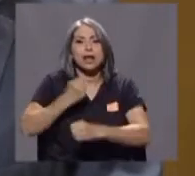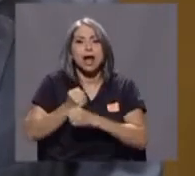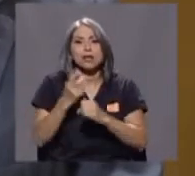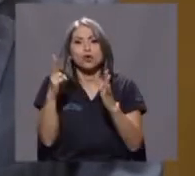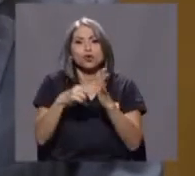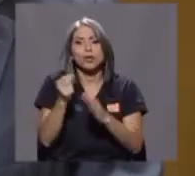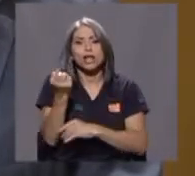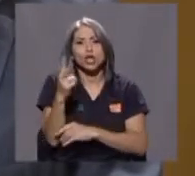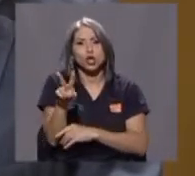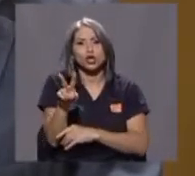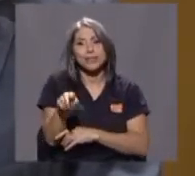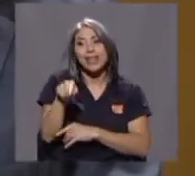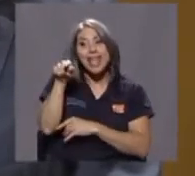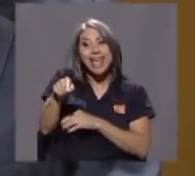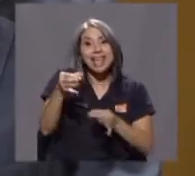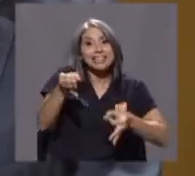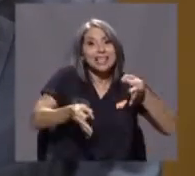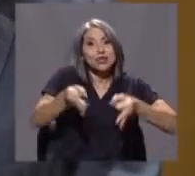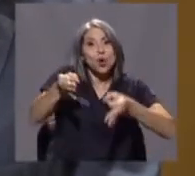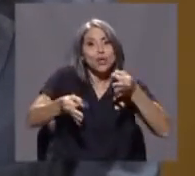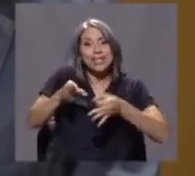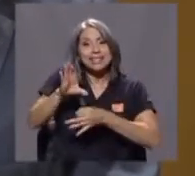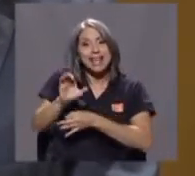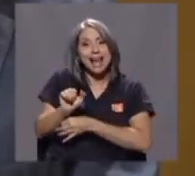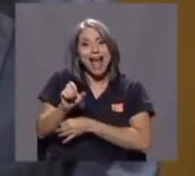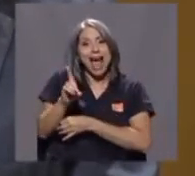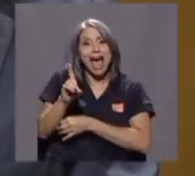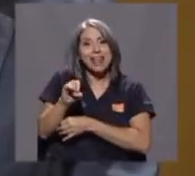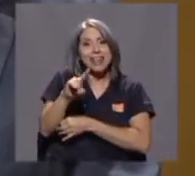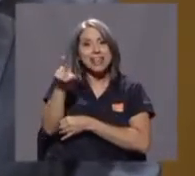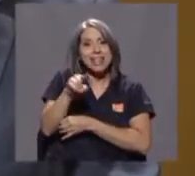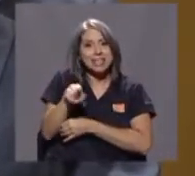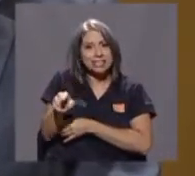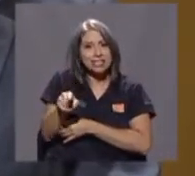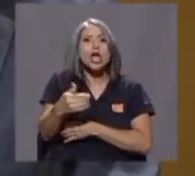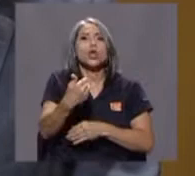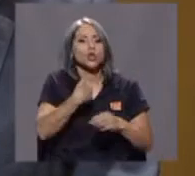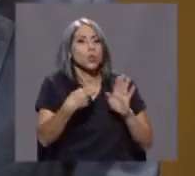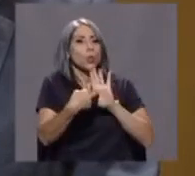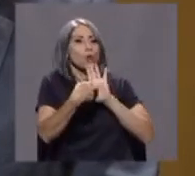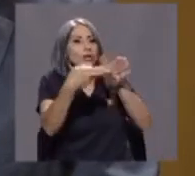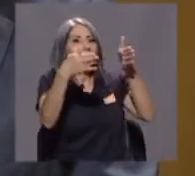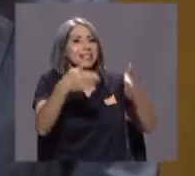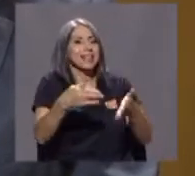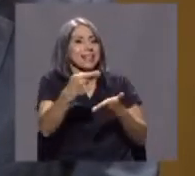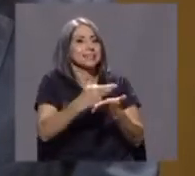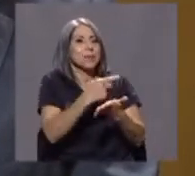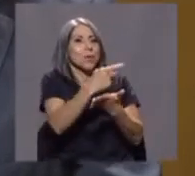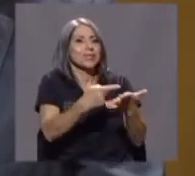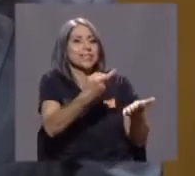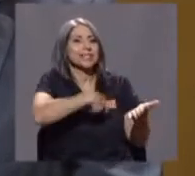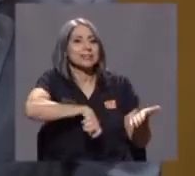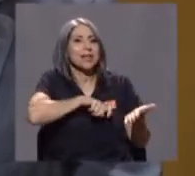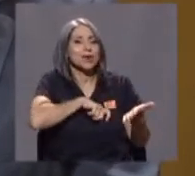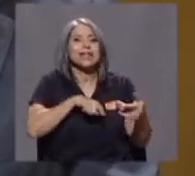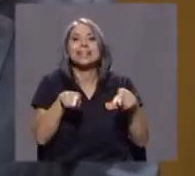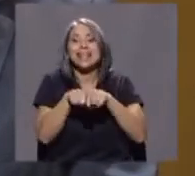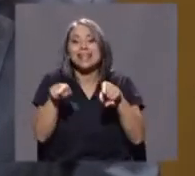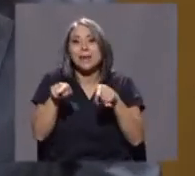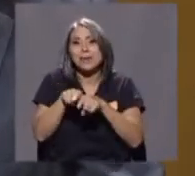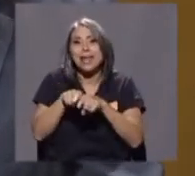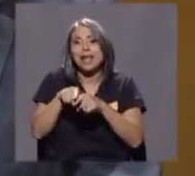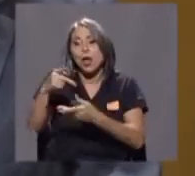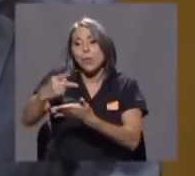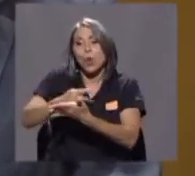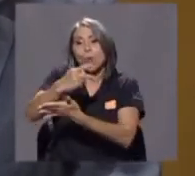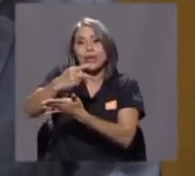esa Corte de Cádiz hubo representantes tanto de las provincias españolas como de las provincias españolas de América, es